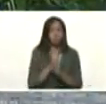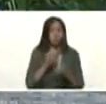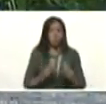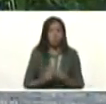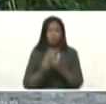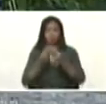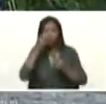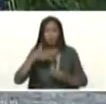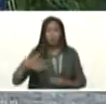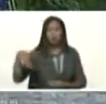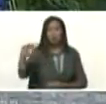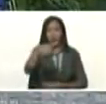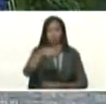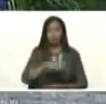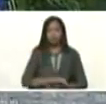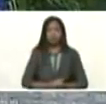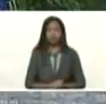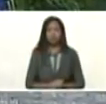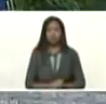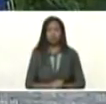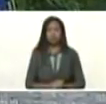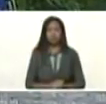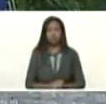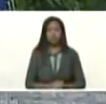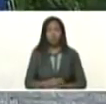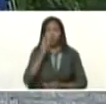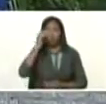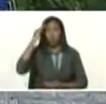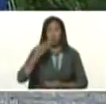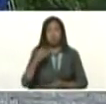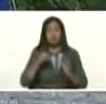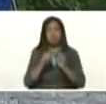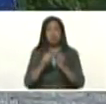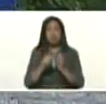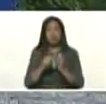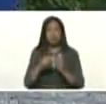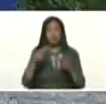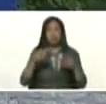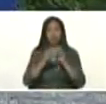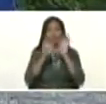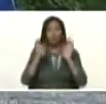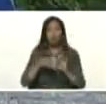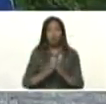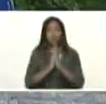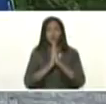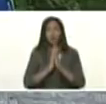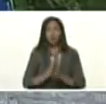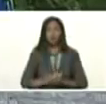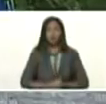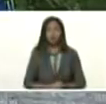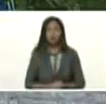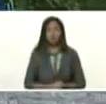pueblo. Comandante de la agrupación de parada, por favor, llame a discreción.